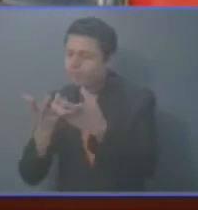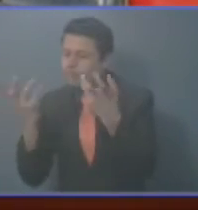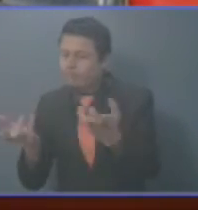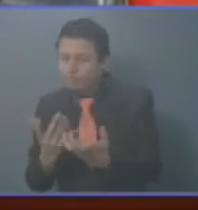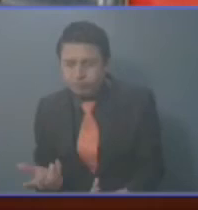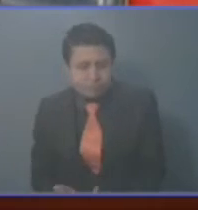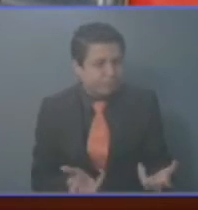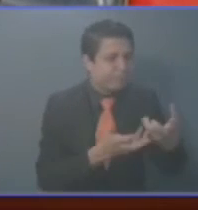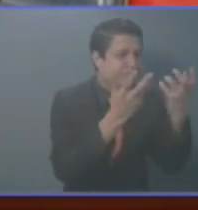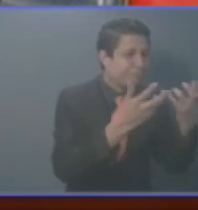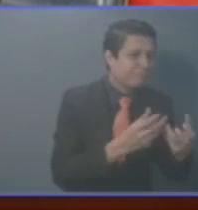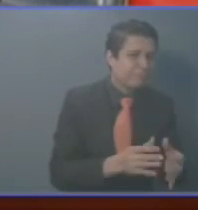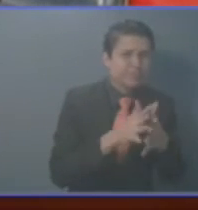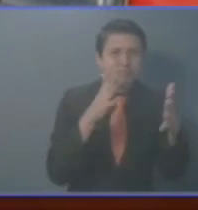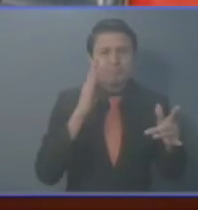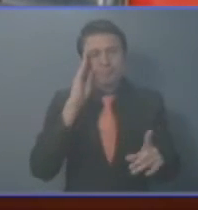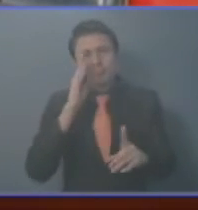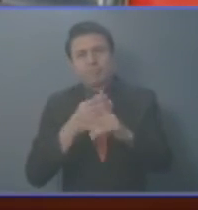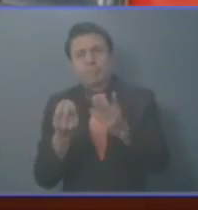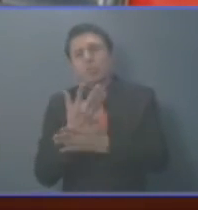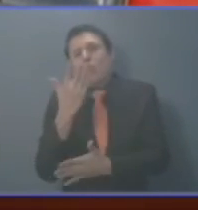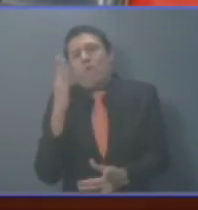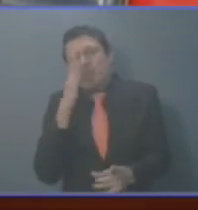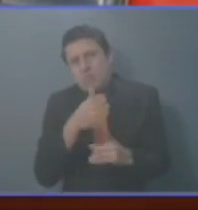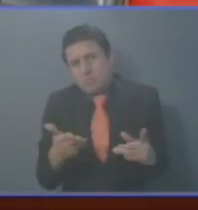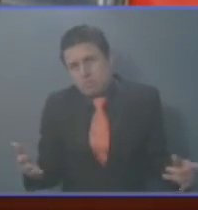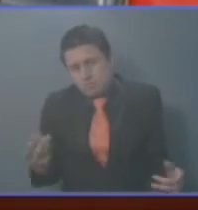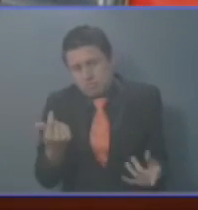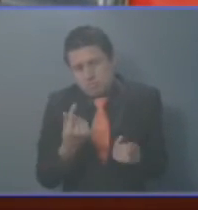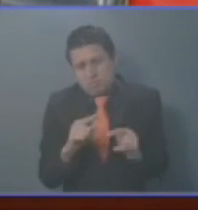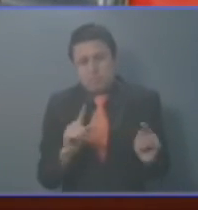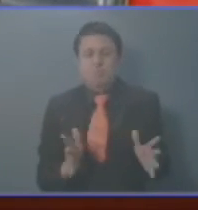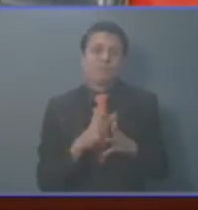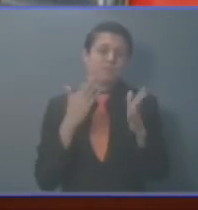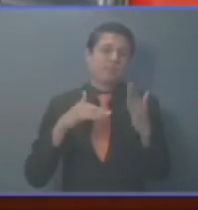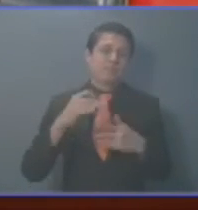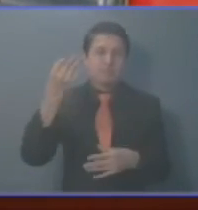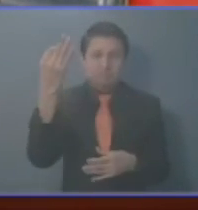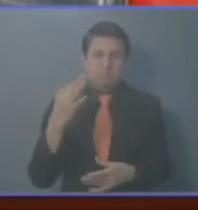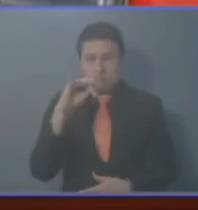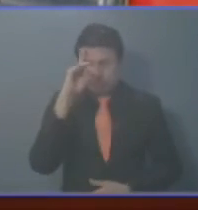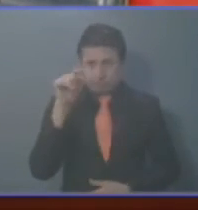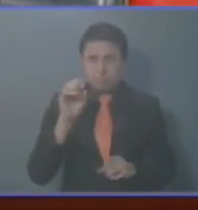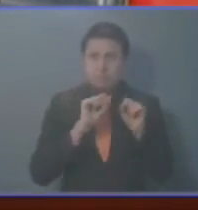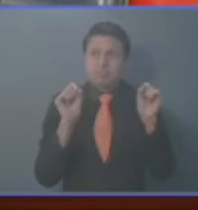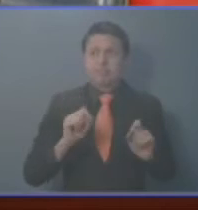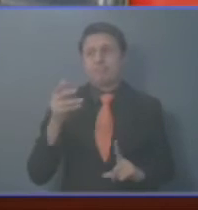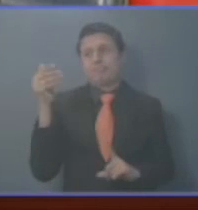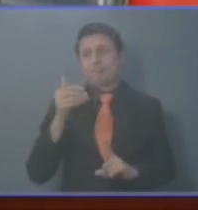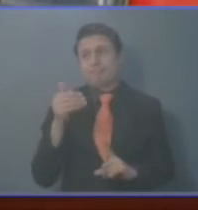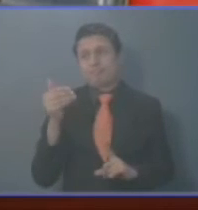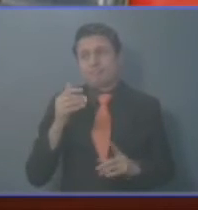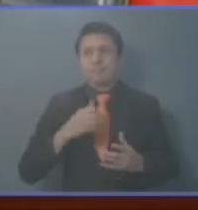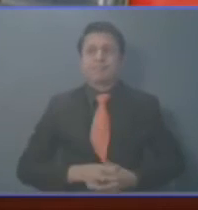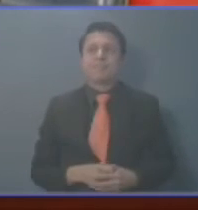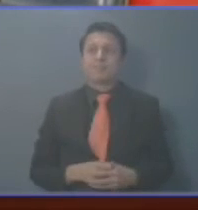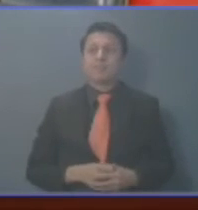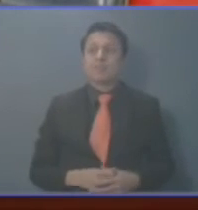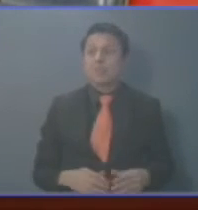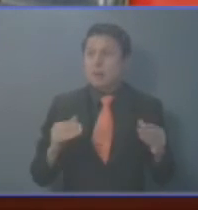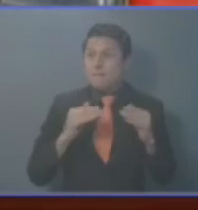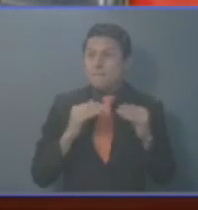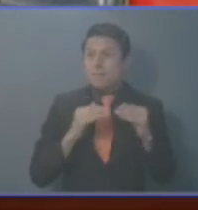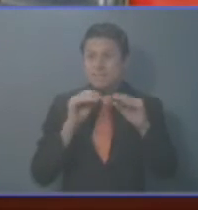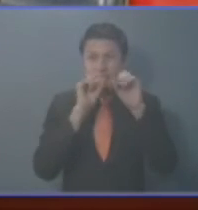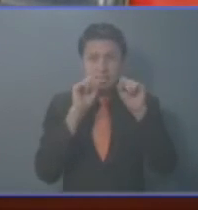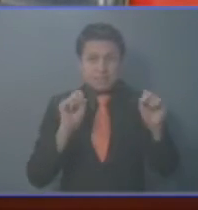de elegibilidad del gasto para una mayor inversión esté relacionada a mayor eficiencia y eficacia en el sistema educativo, así como un sistema